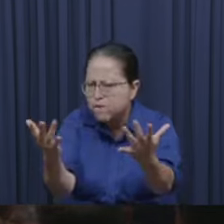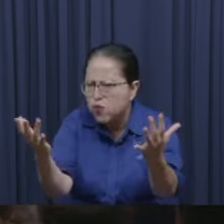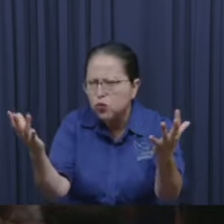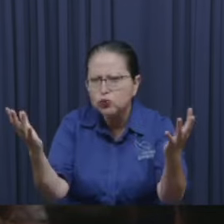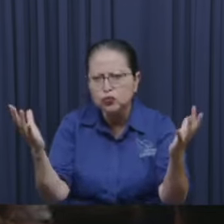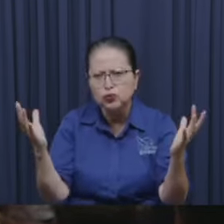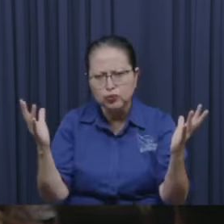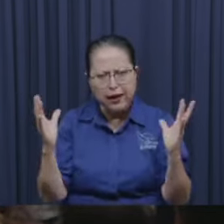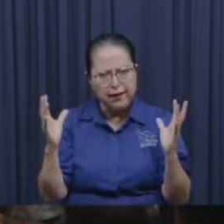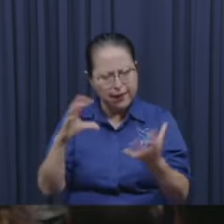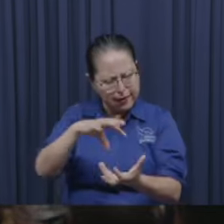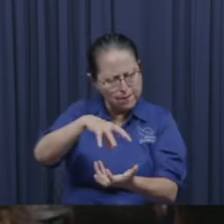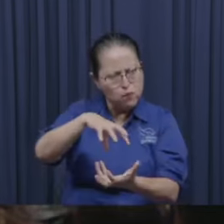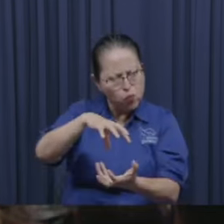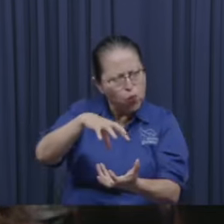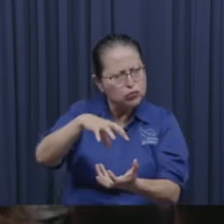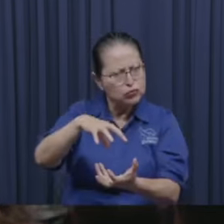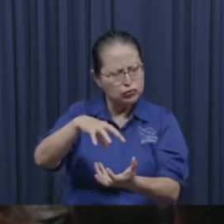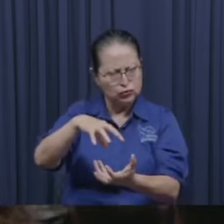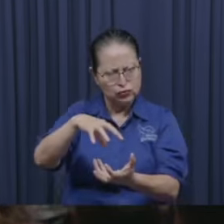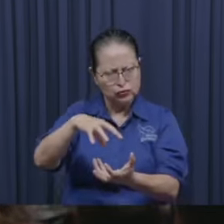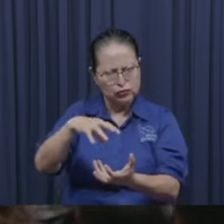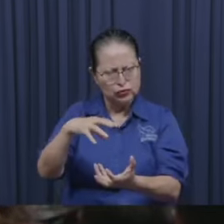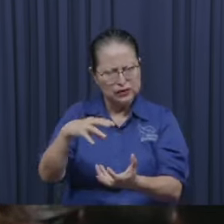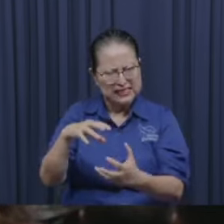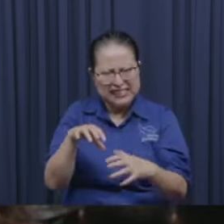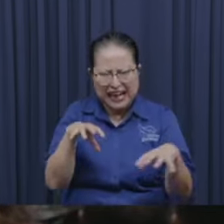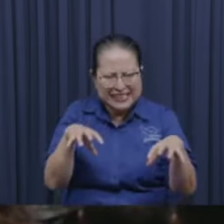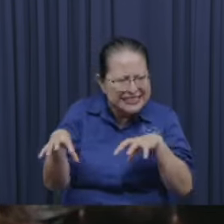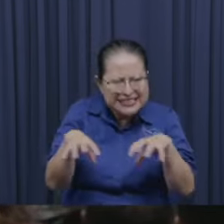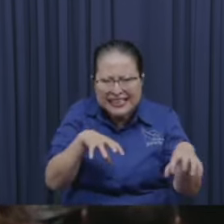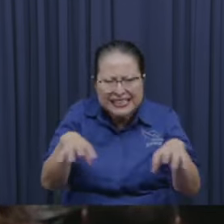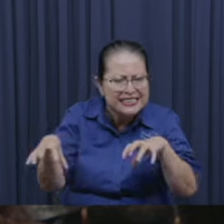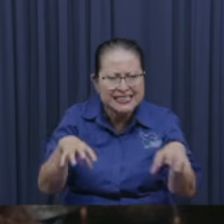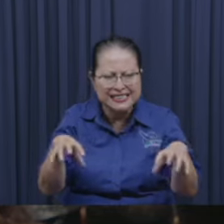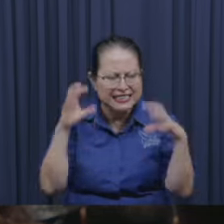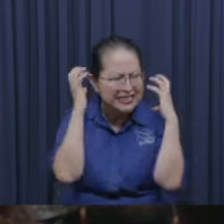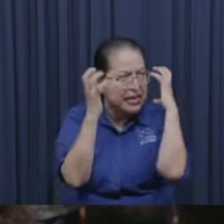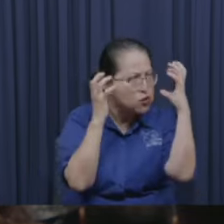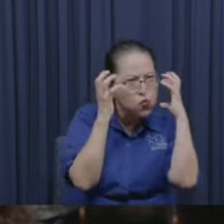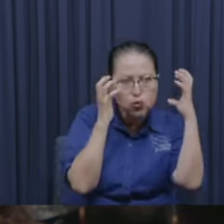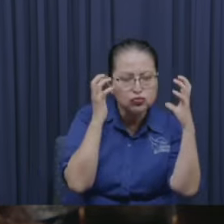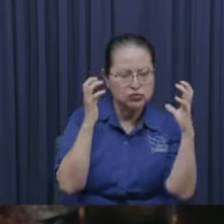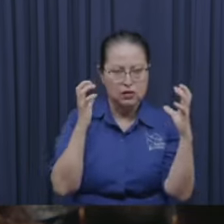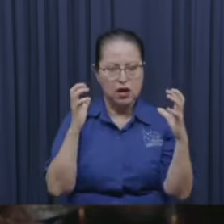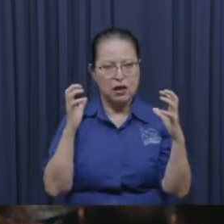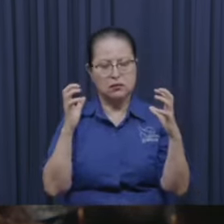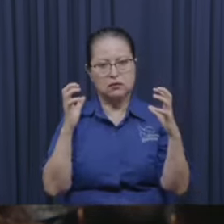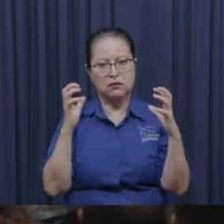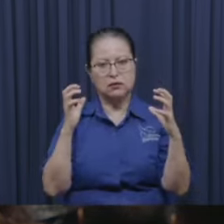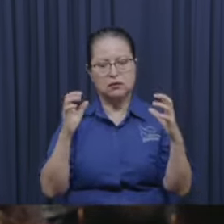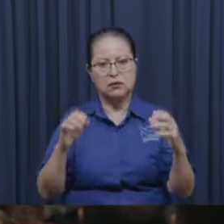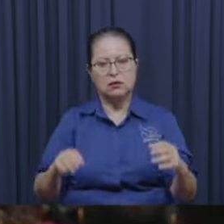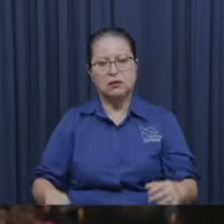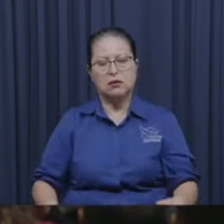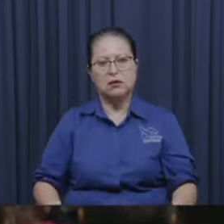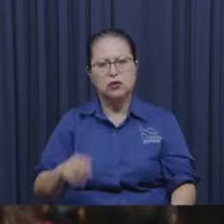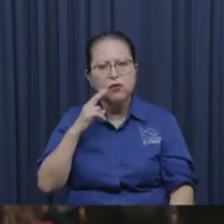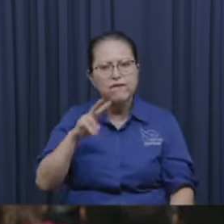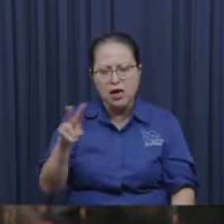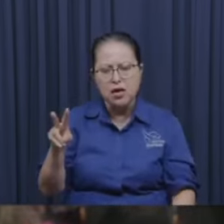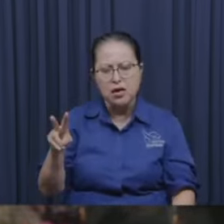son temibles hermano son temibles yo fíjese usted que yo no es que me